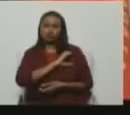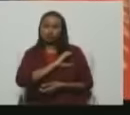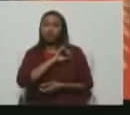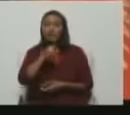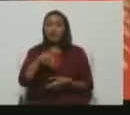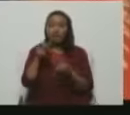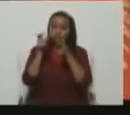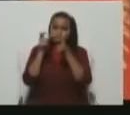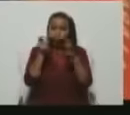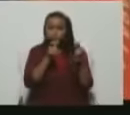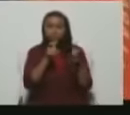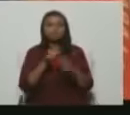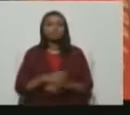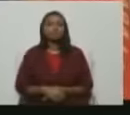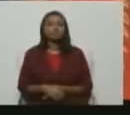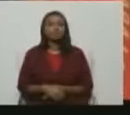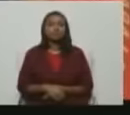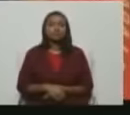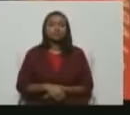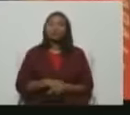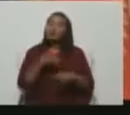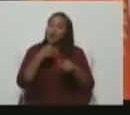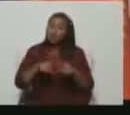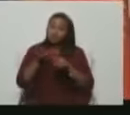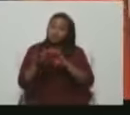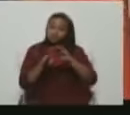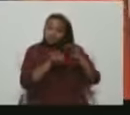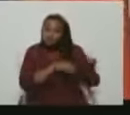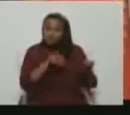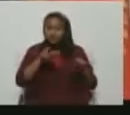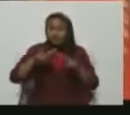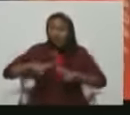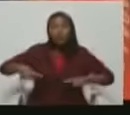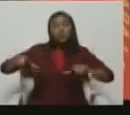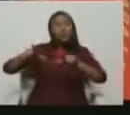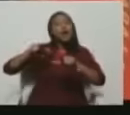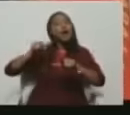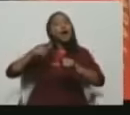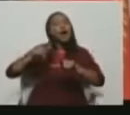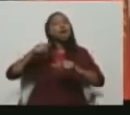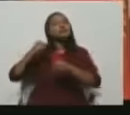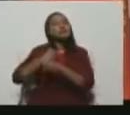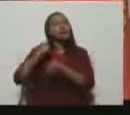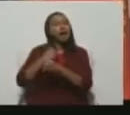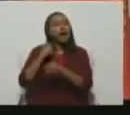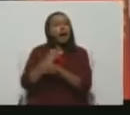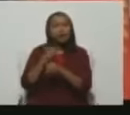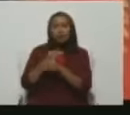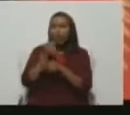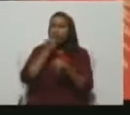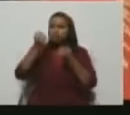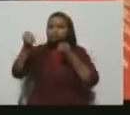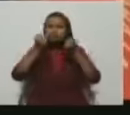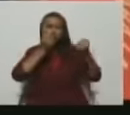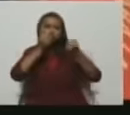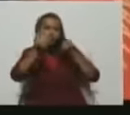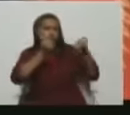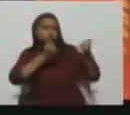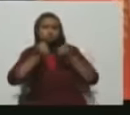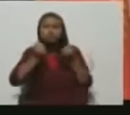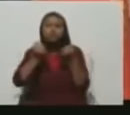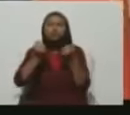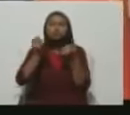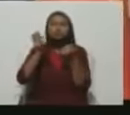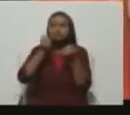sala situacional, la cual estará trabajando para ir monitoreando y, bueno, y apoyar al Comando Estratégico Operacional en todos